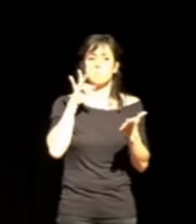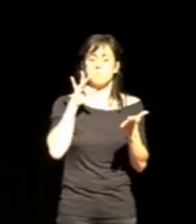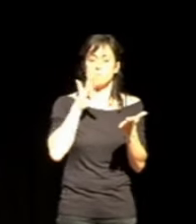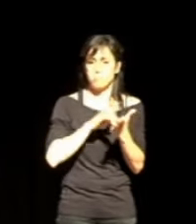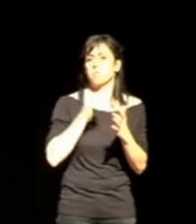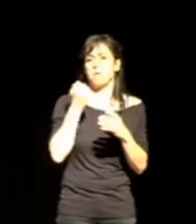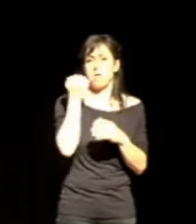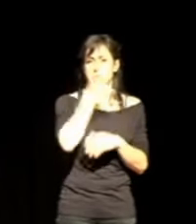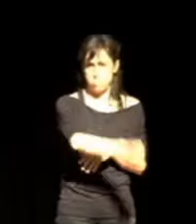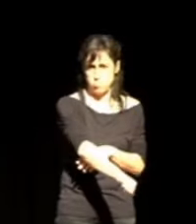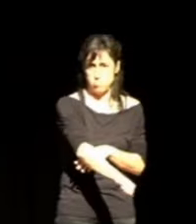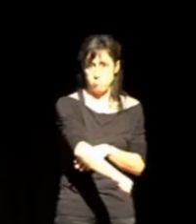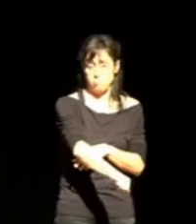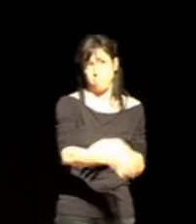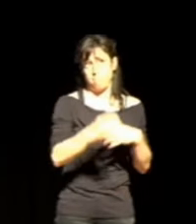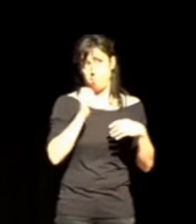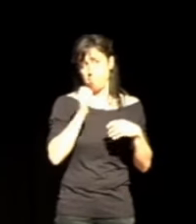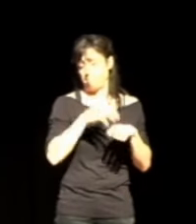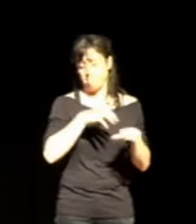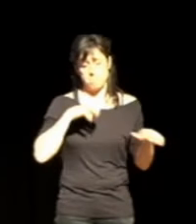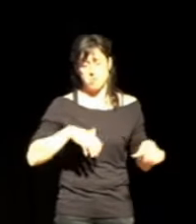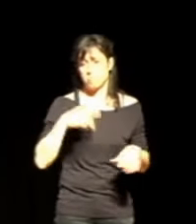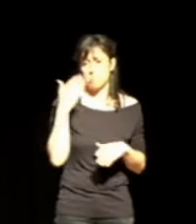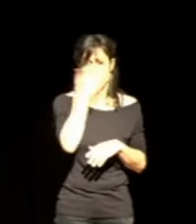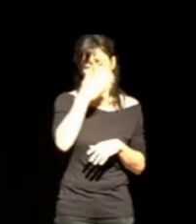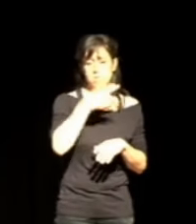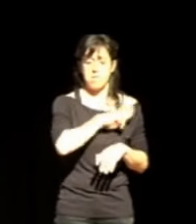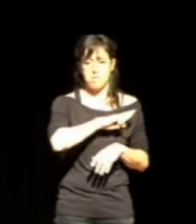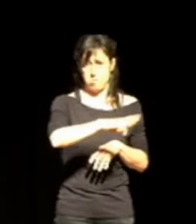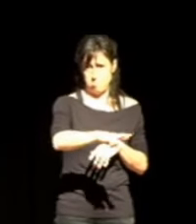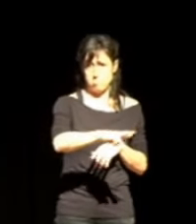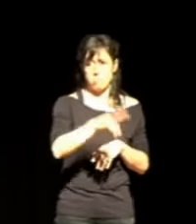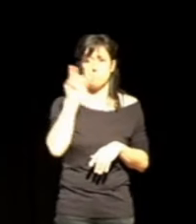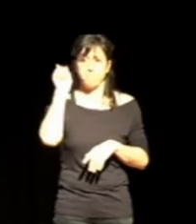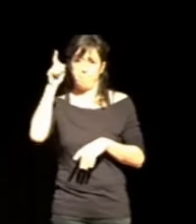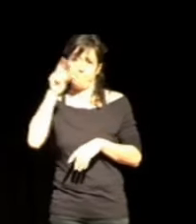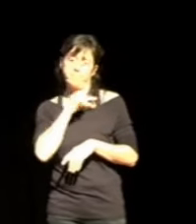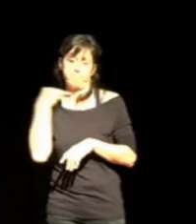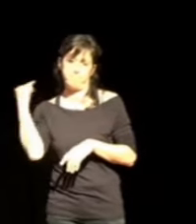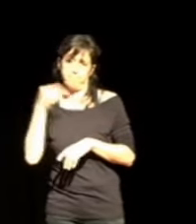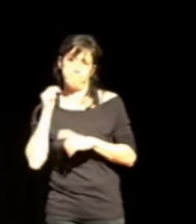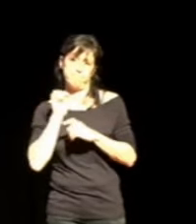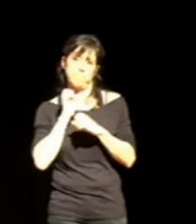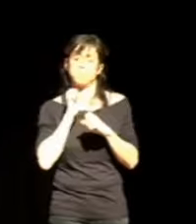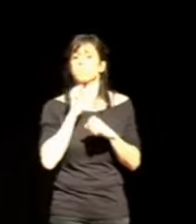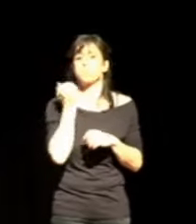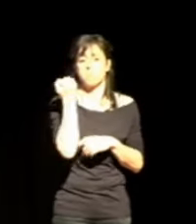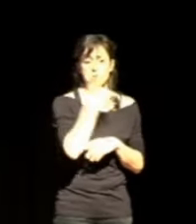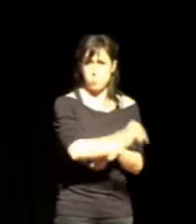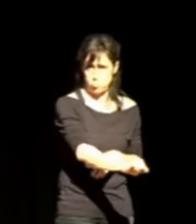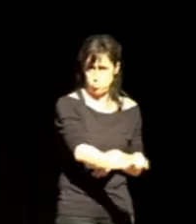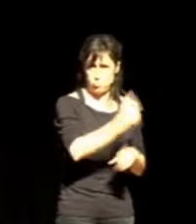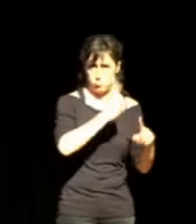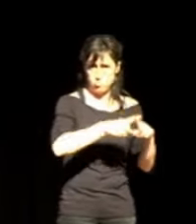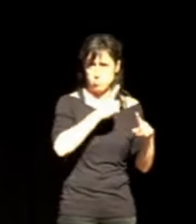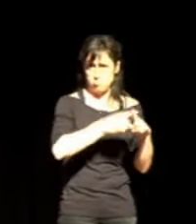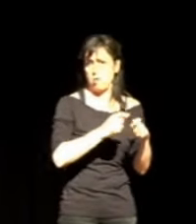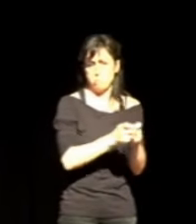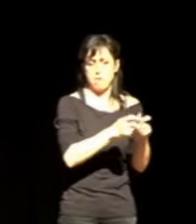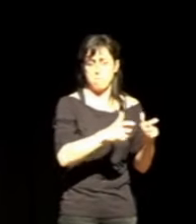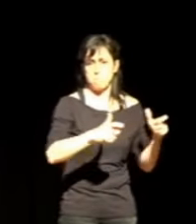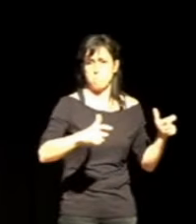escuela religiosa, por los profesores sacerdotes. Ya bien. Ahora se está destapando